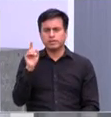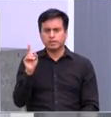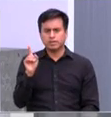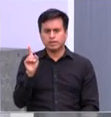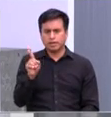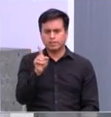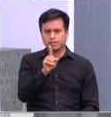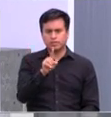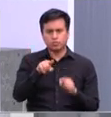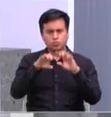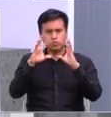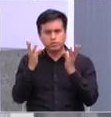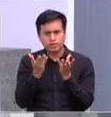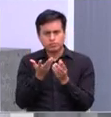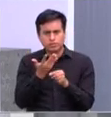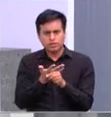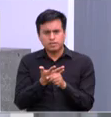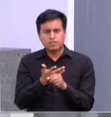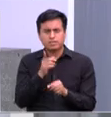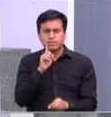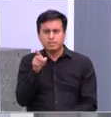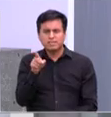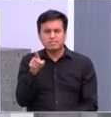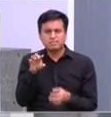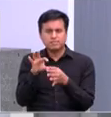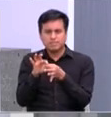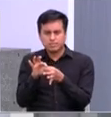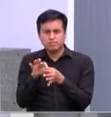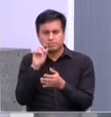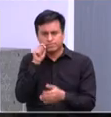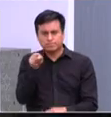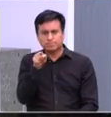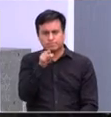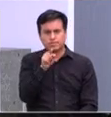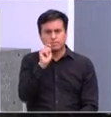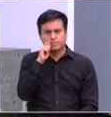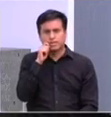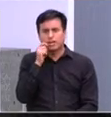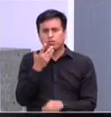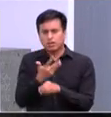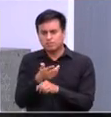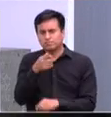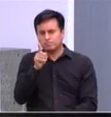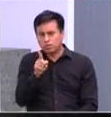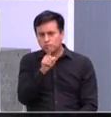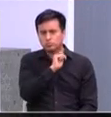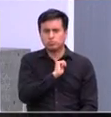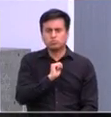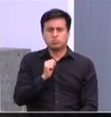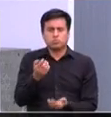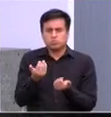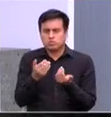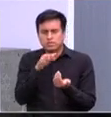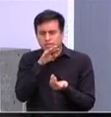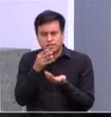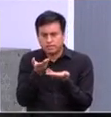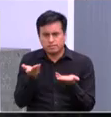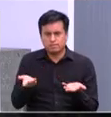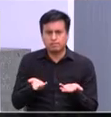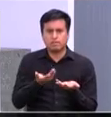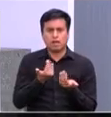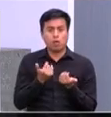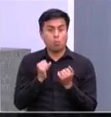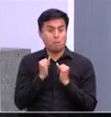de este universo tiene un sentido, algún significado, alguna utilidad,